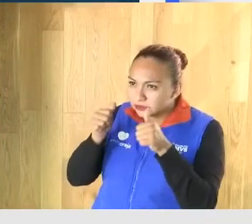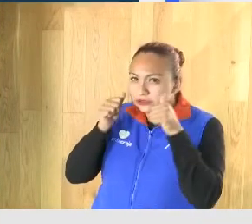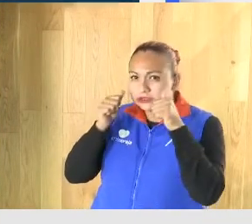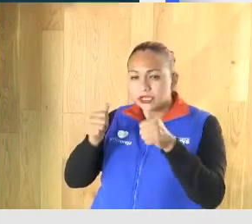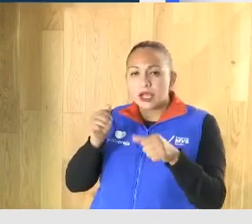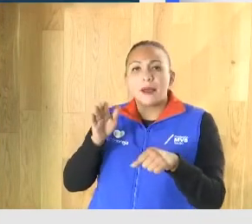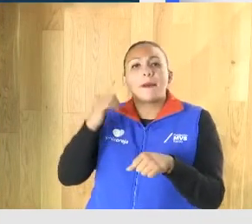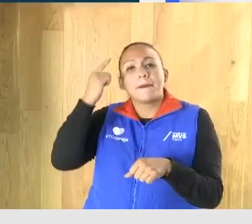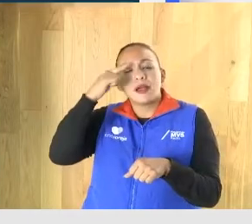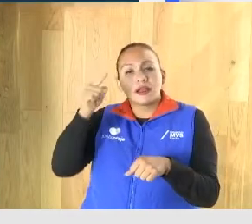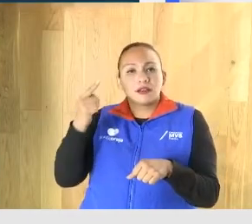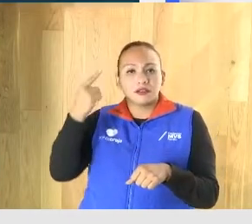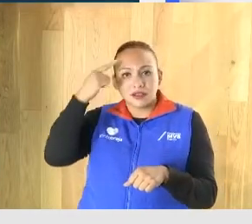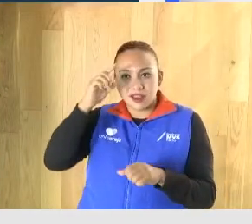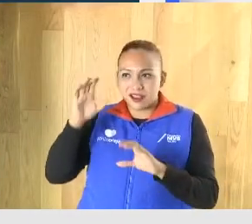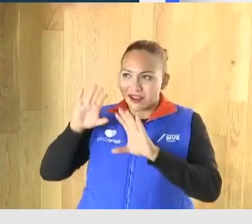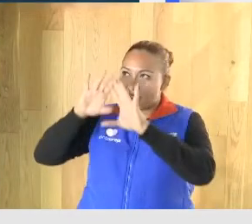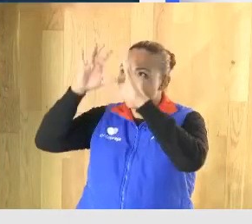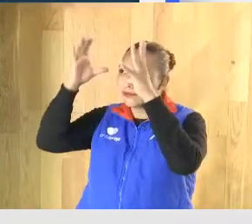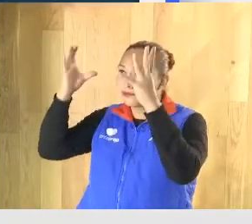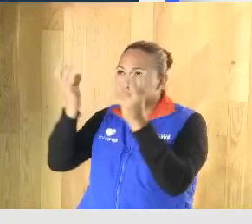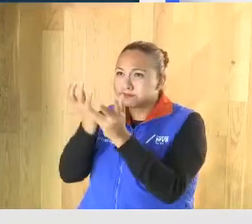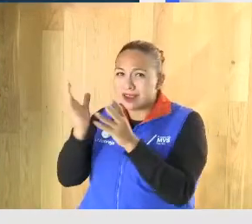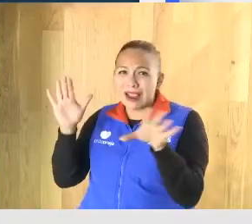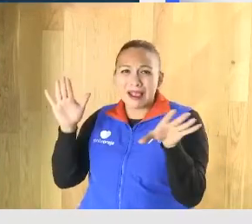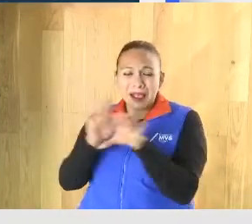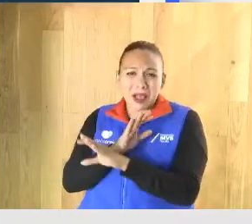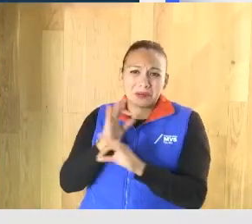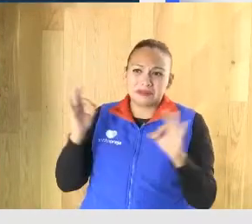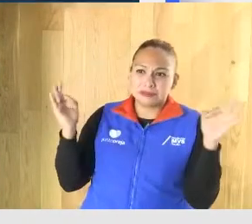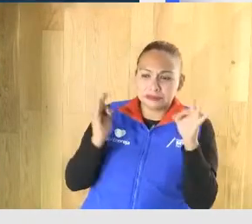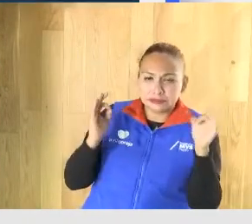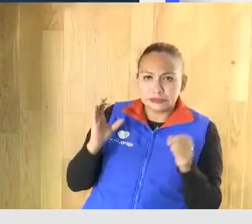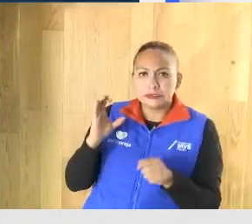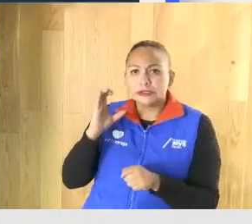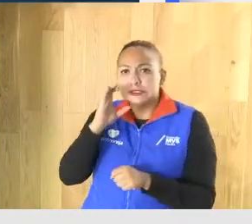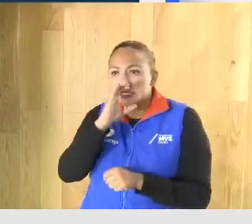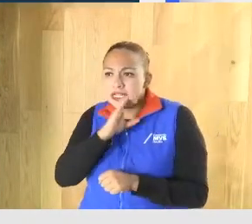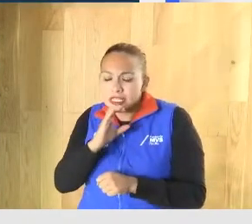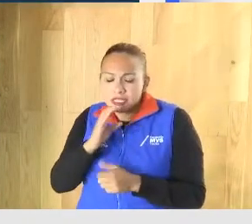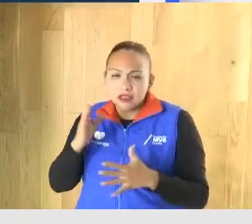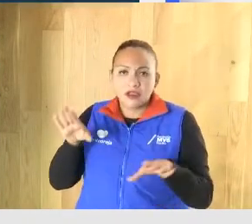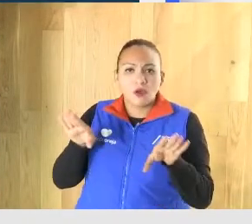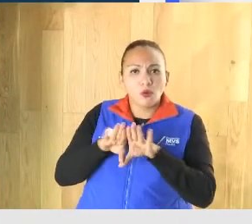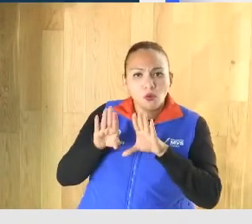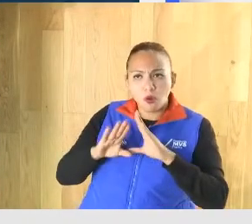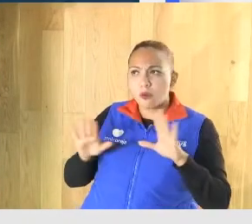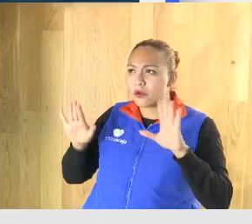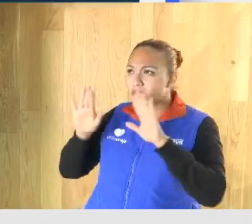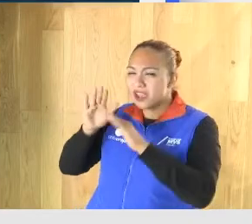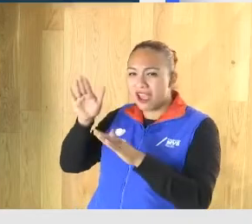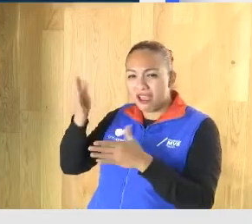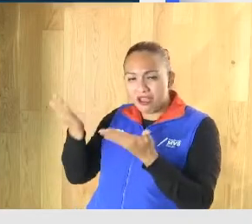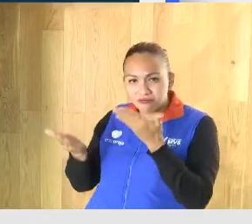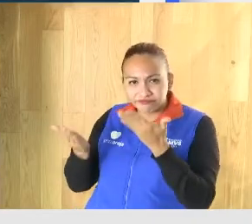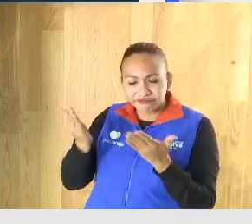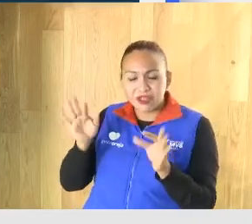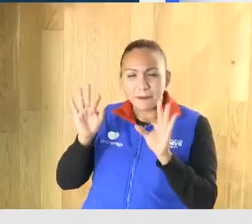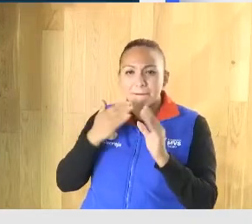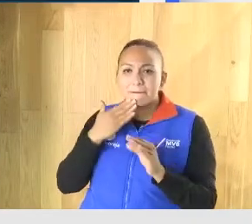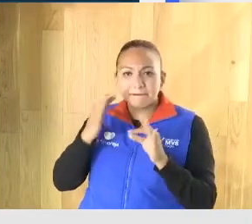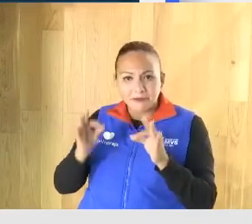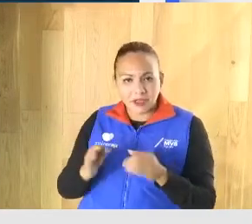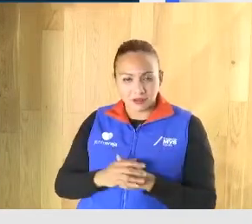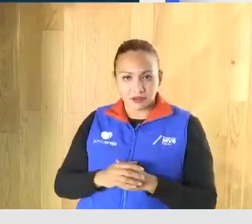cambio climático, ¿no? Según este Circularity Gap Report, que se publica también cada año, si consiguiéramos